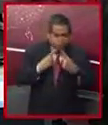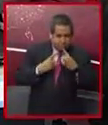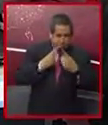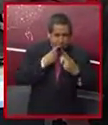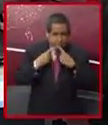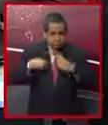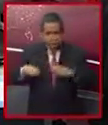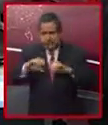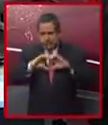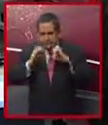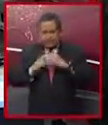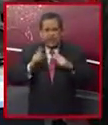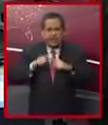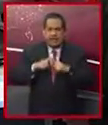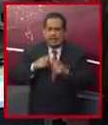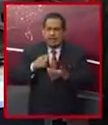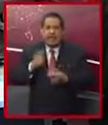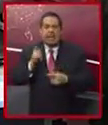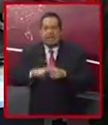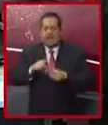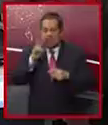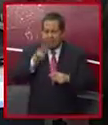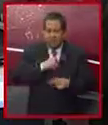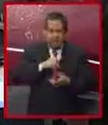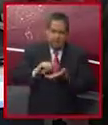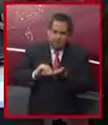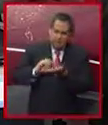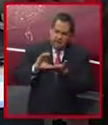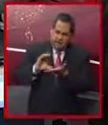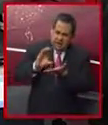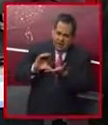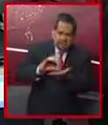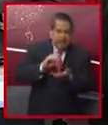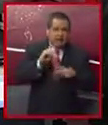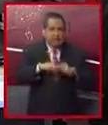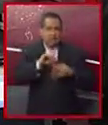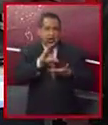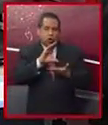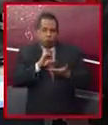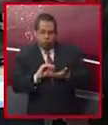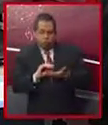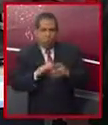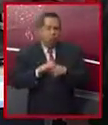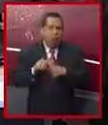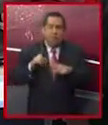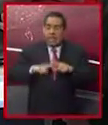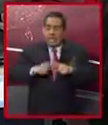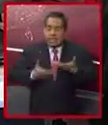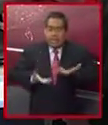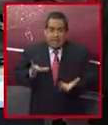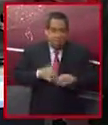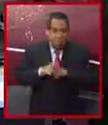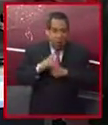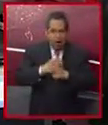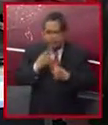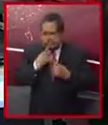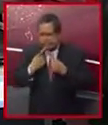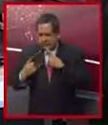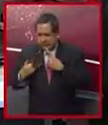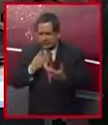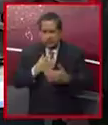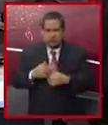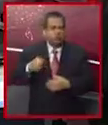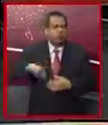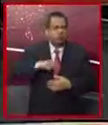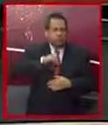esta Cámara es a quién se debe recortar y dónde son esos espacios donde hay margen de maniobra para poder recortar. ¿Qué